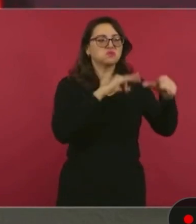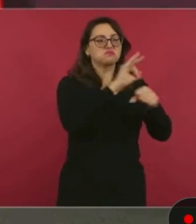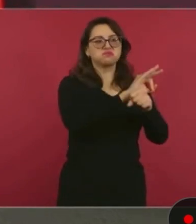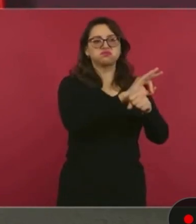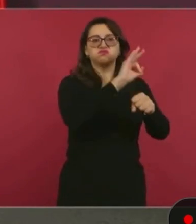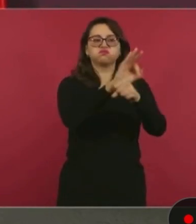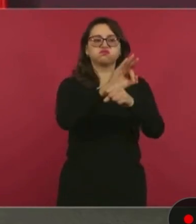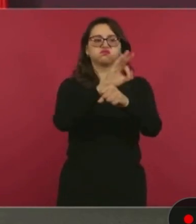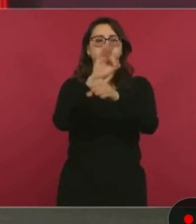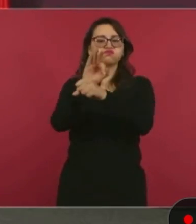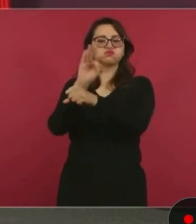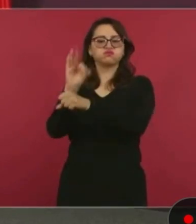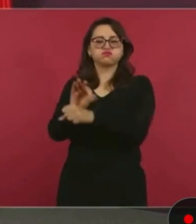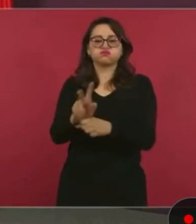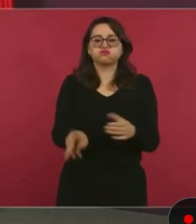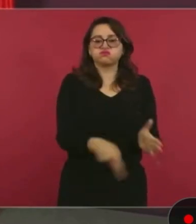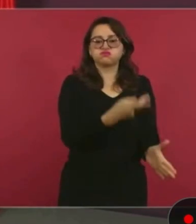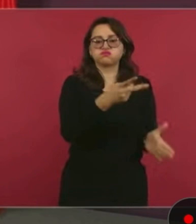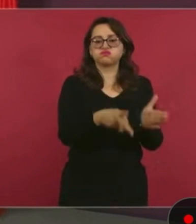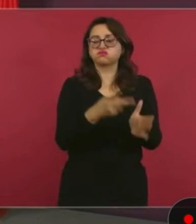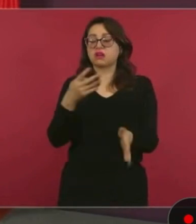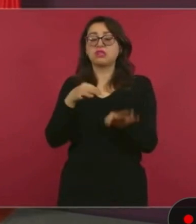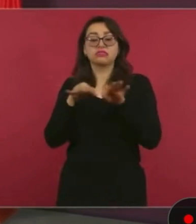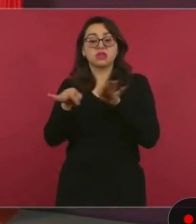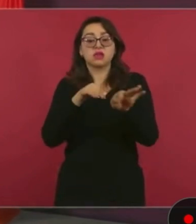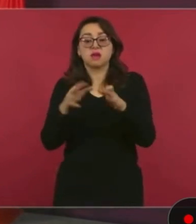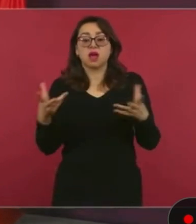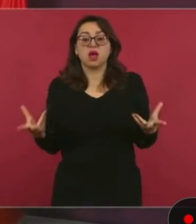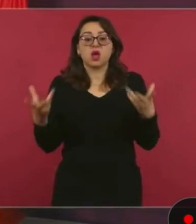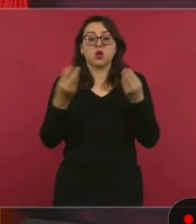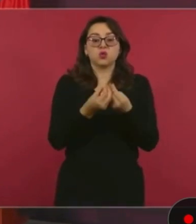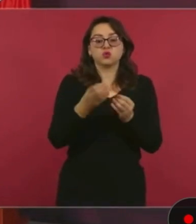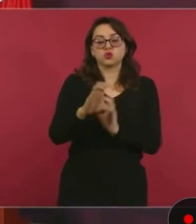Es del grupo de Claudio X González.